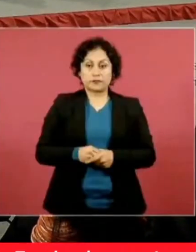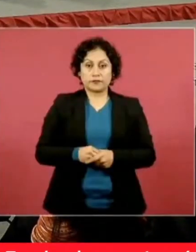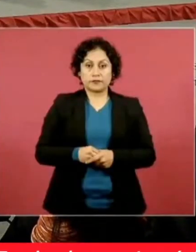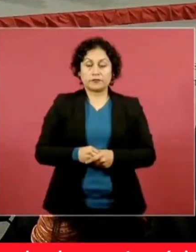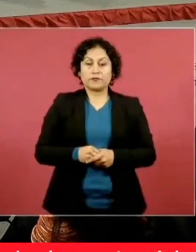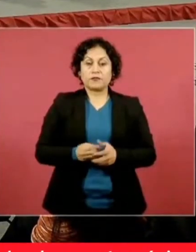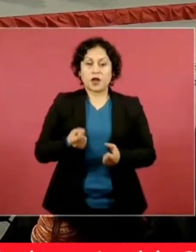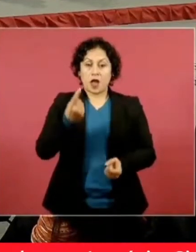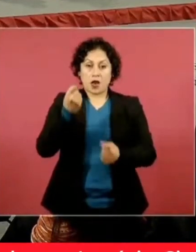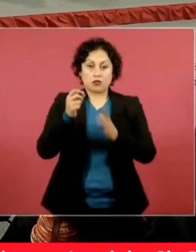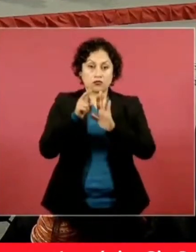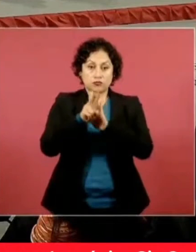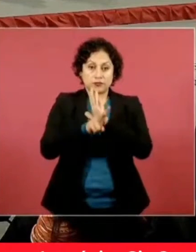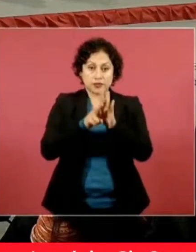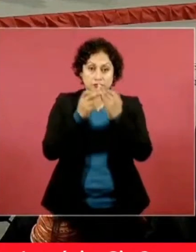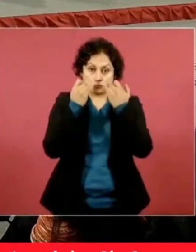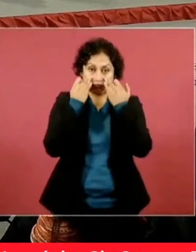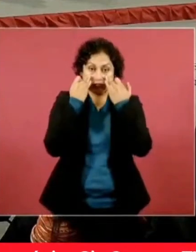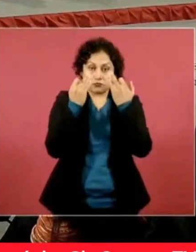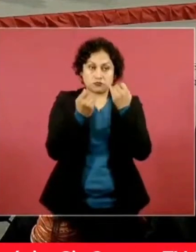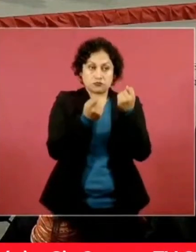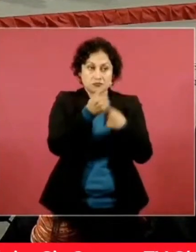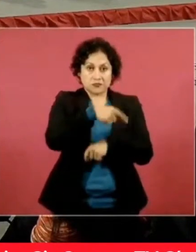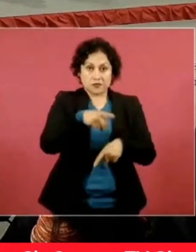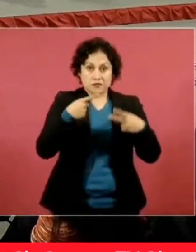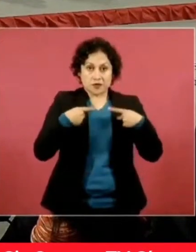siendo beneficiarios de todos estos programas.